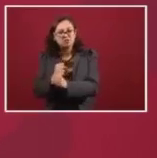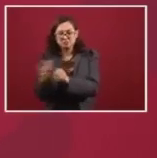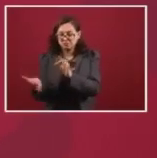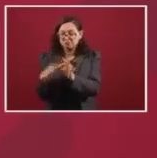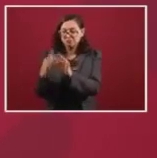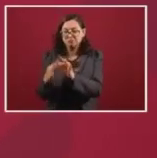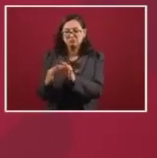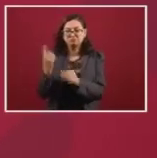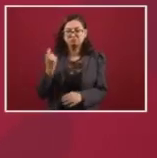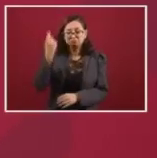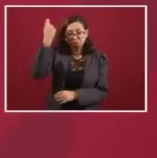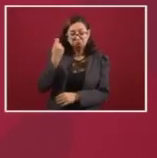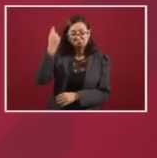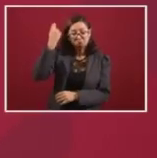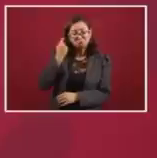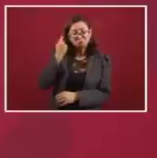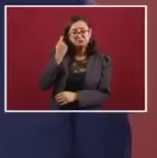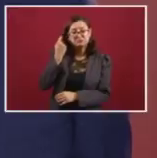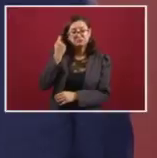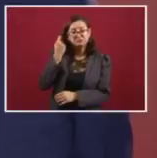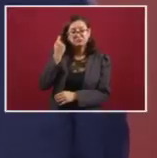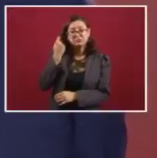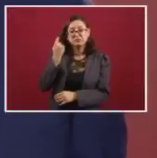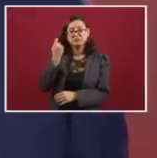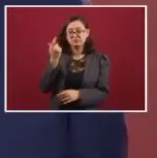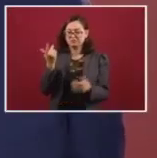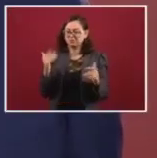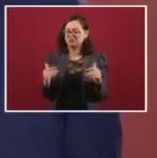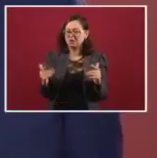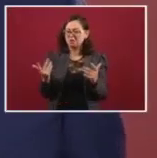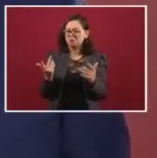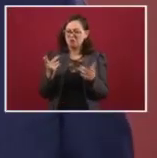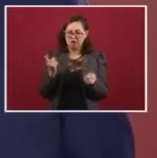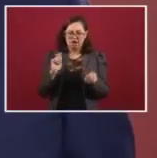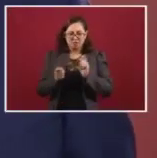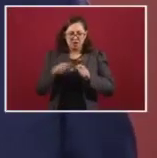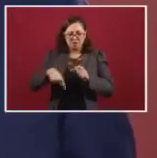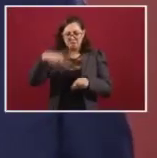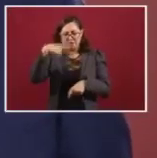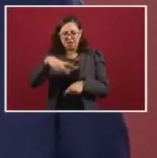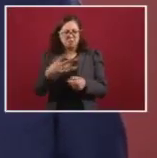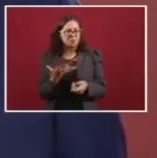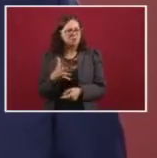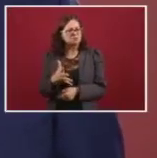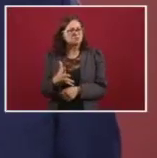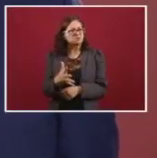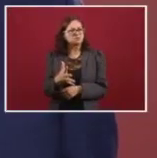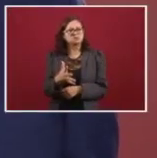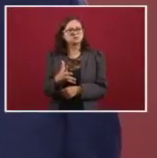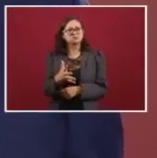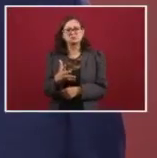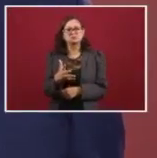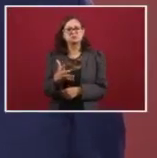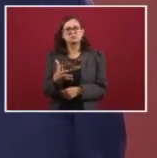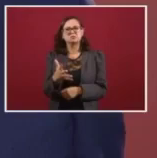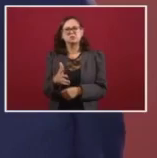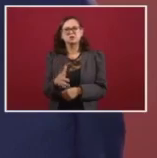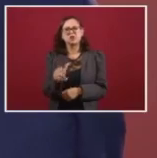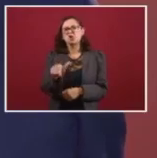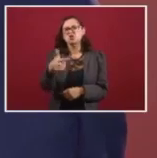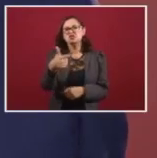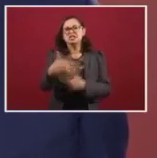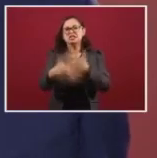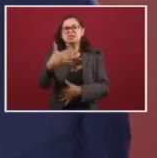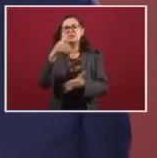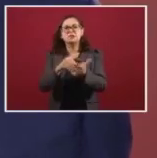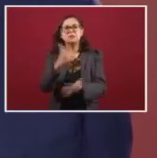la pensión en pesos mexicanos es de alrededor de 12 de 15